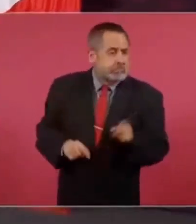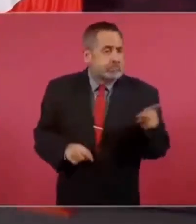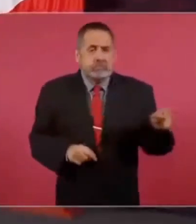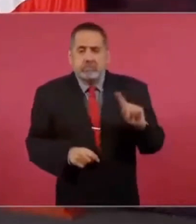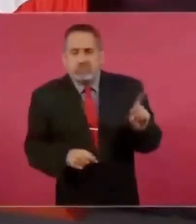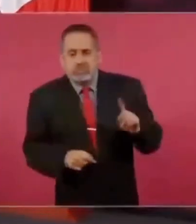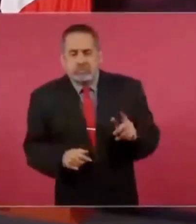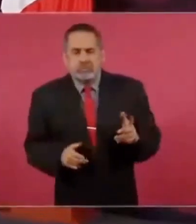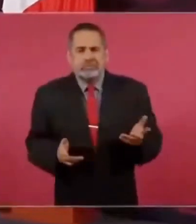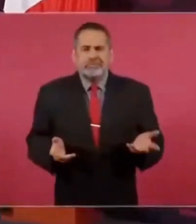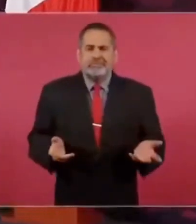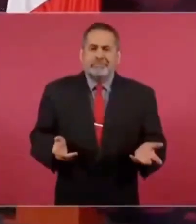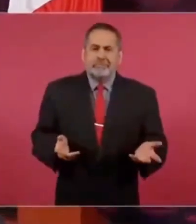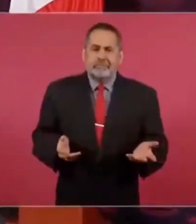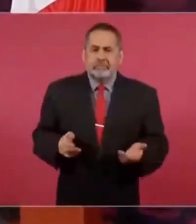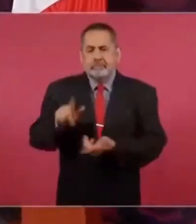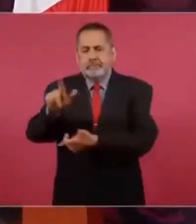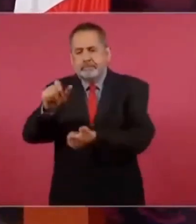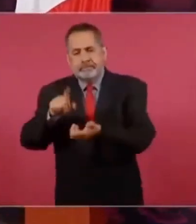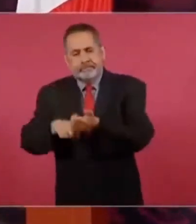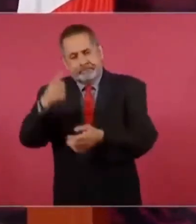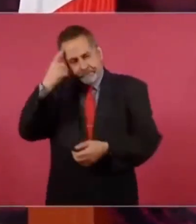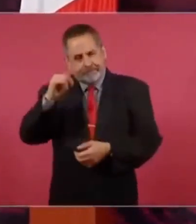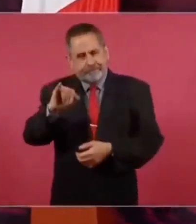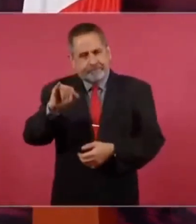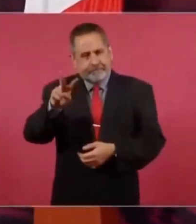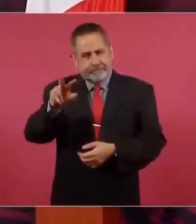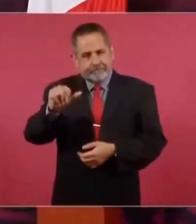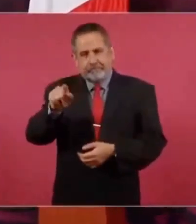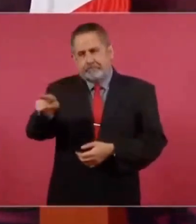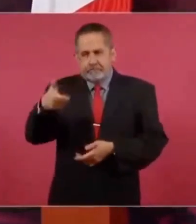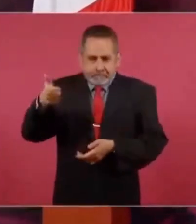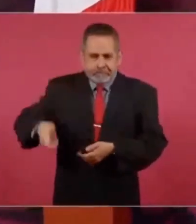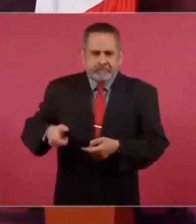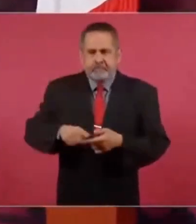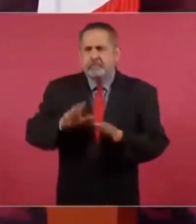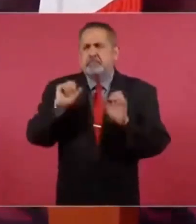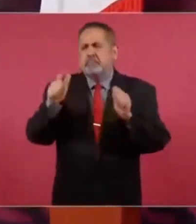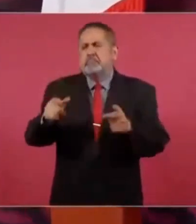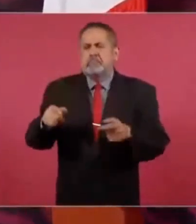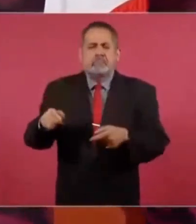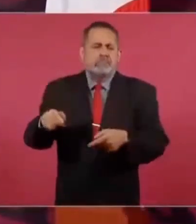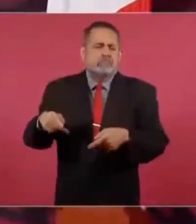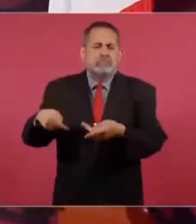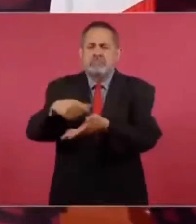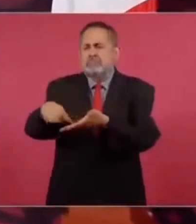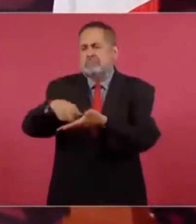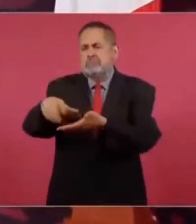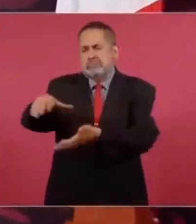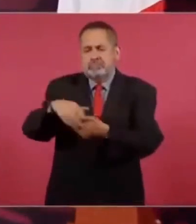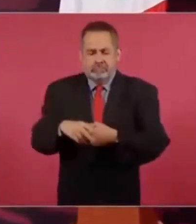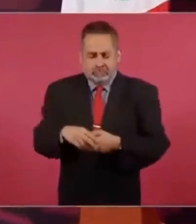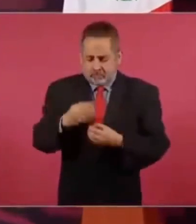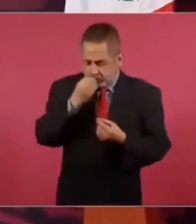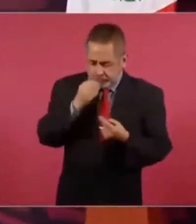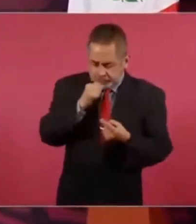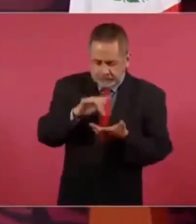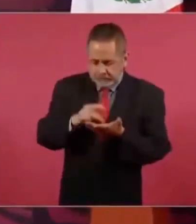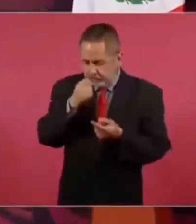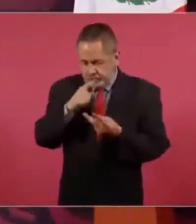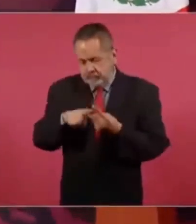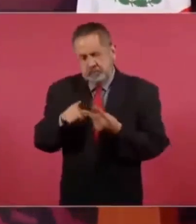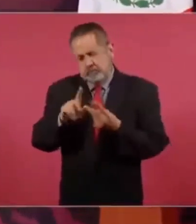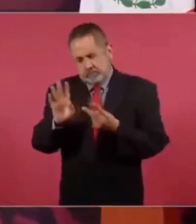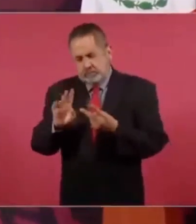porque se les cobra el IVA en cualquier mercancía, menos alimentos y medicamentos,